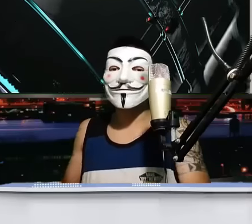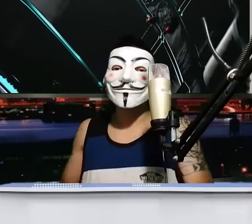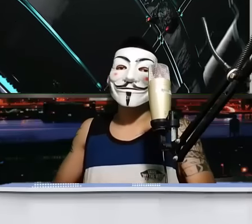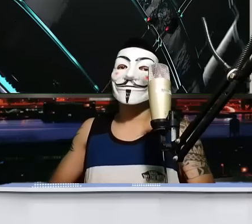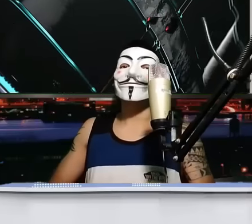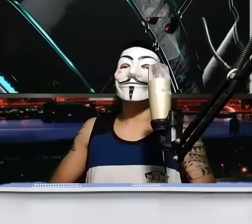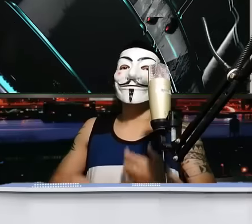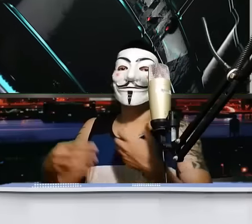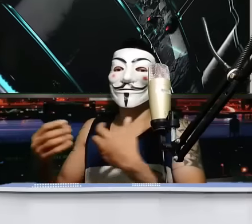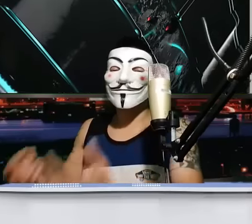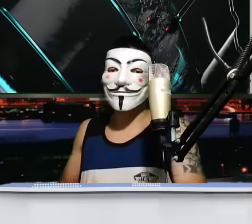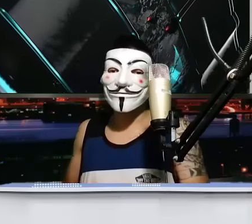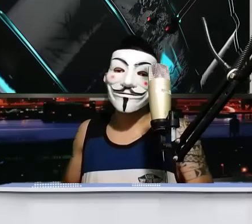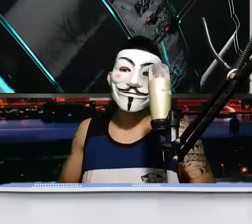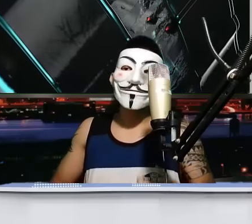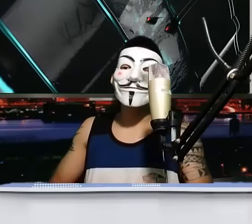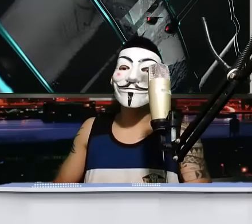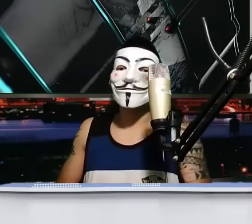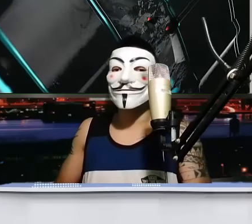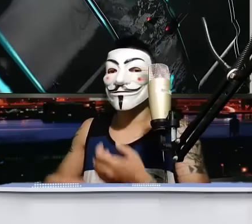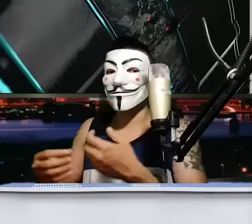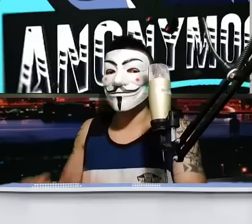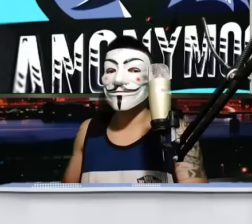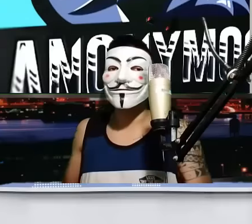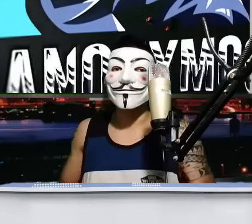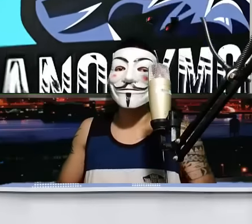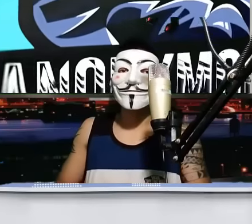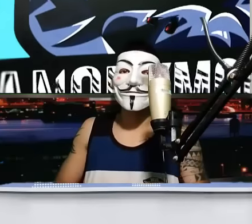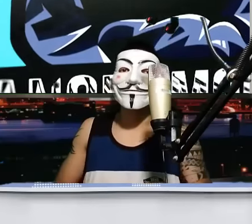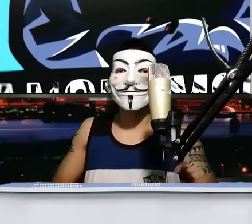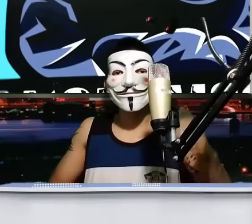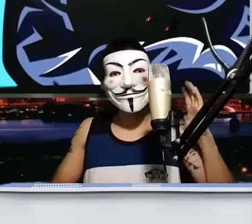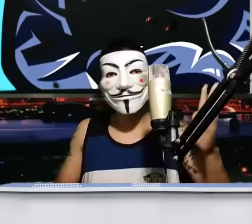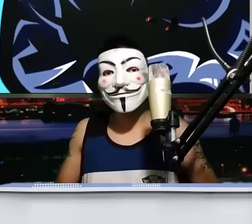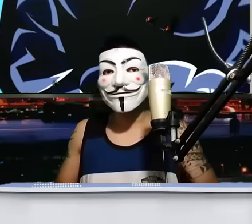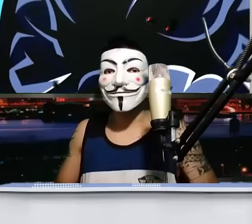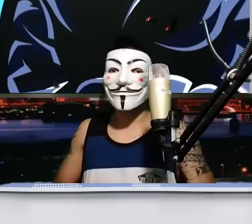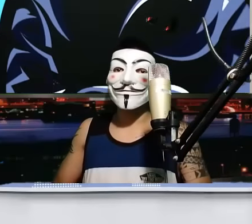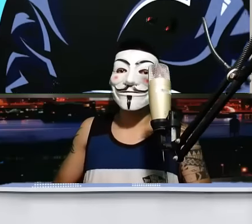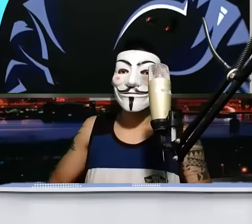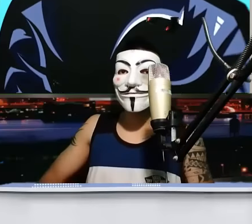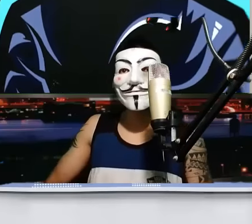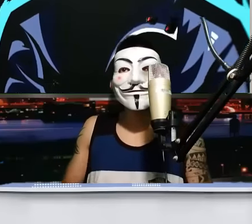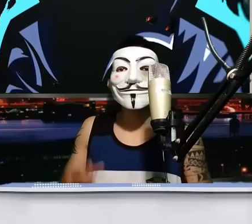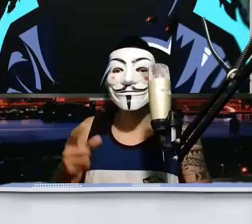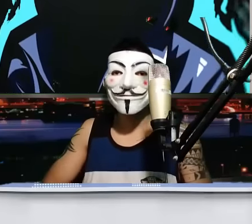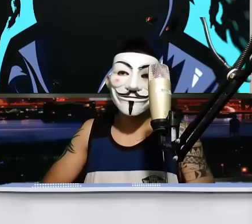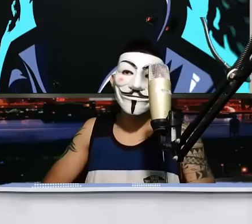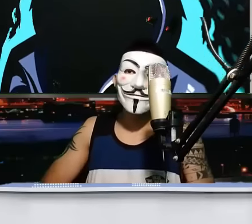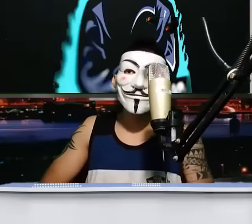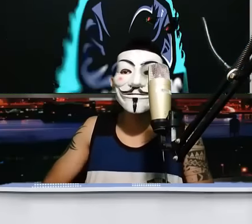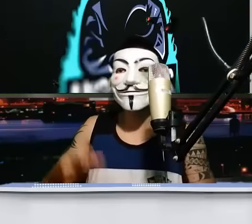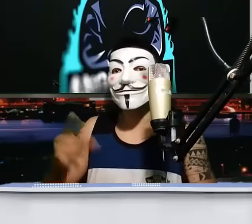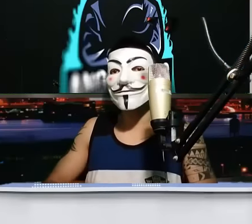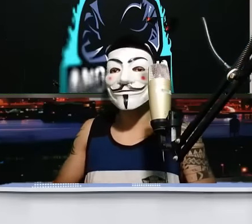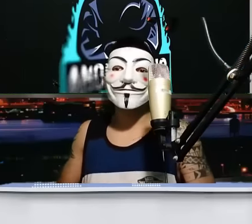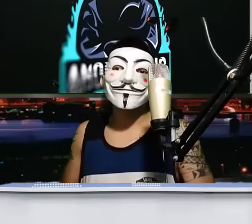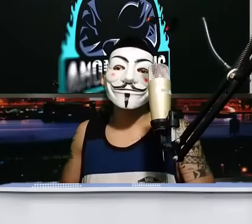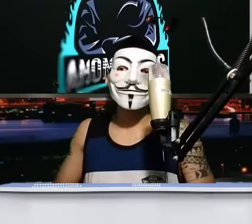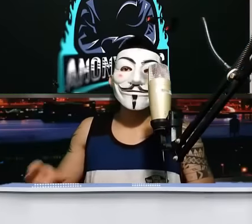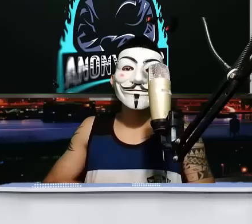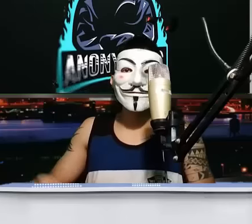a las calles a ayudar a las personas en el momento de la tormenta. Y sí, señores, Eduardo Escobar salió a decir que el país